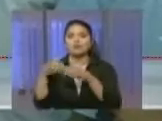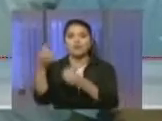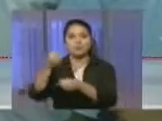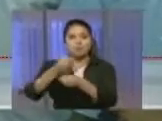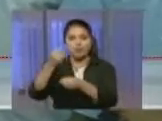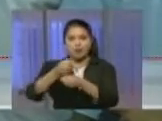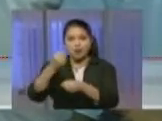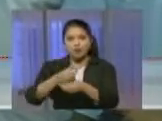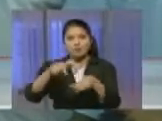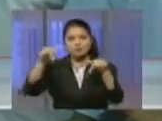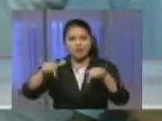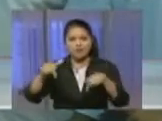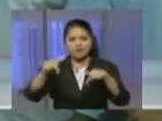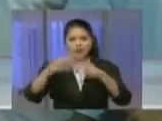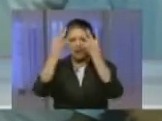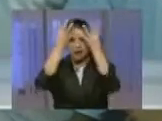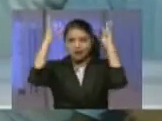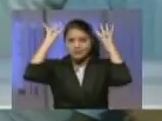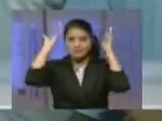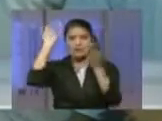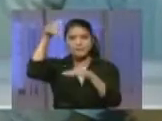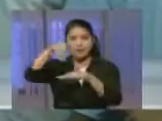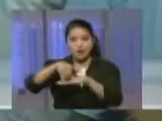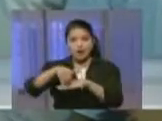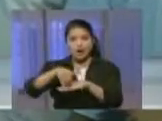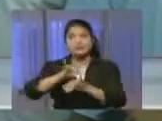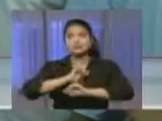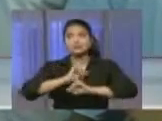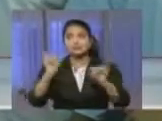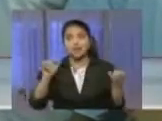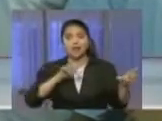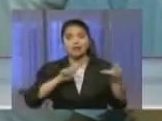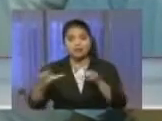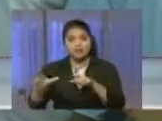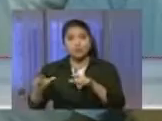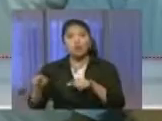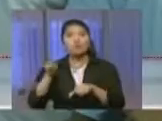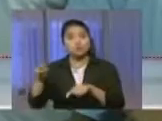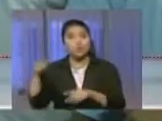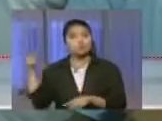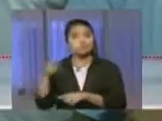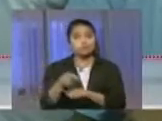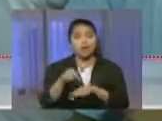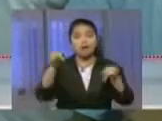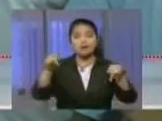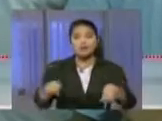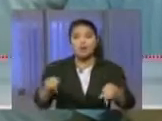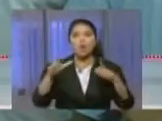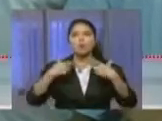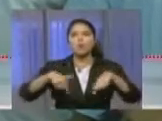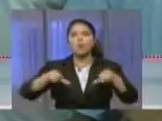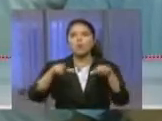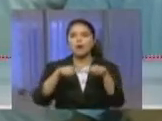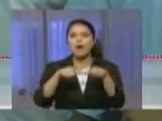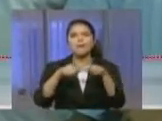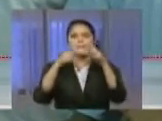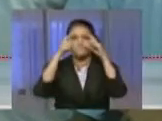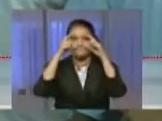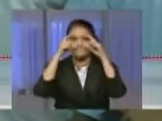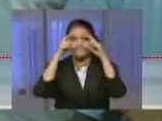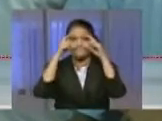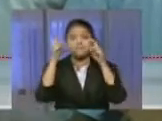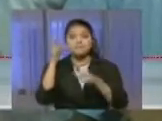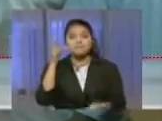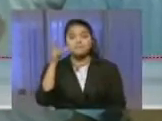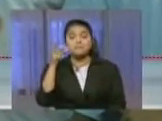planta casique maracay hemos instalado por instrucción suya un aula de Misión Rivas usted no